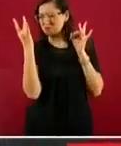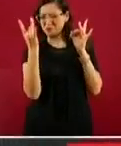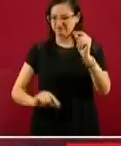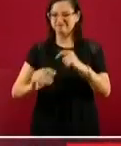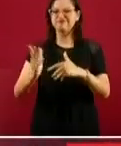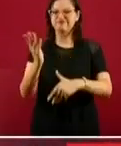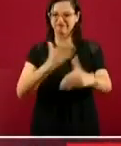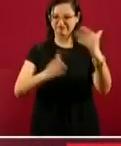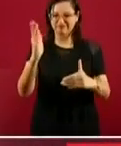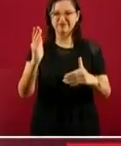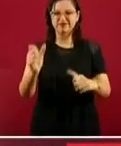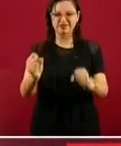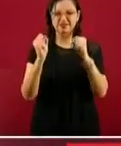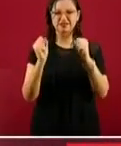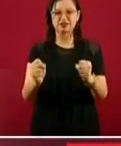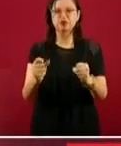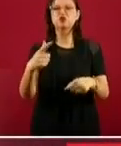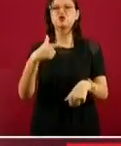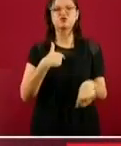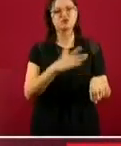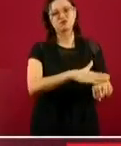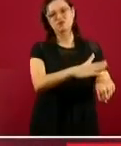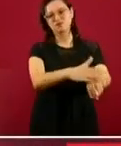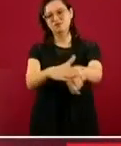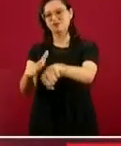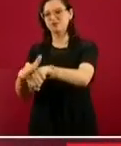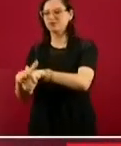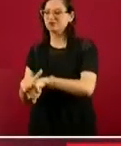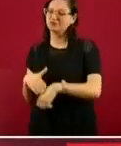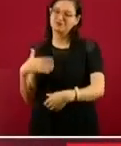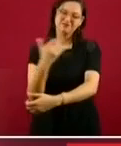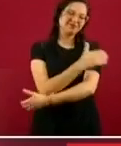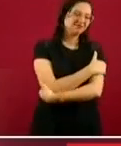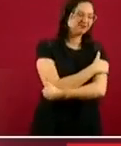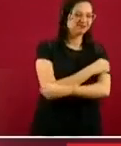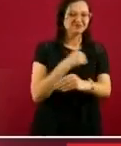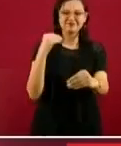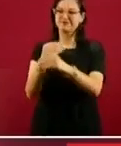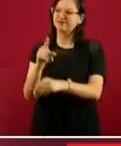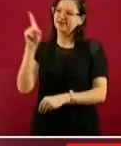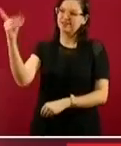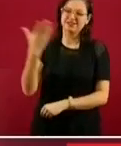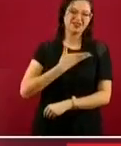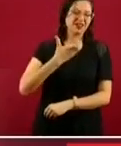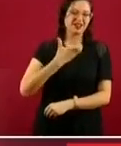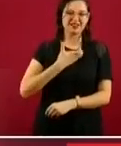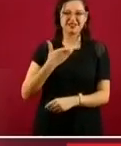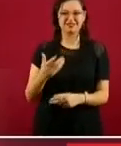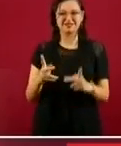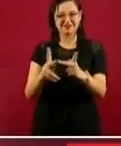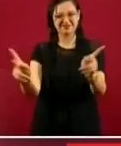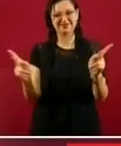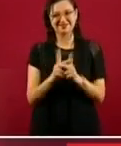Fastidian. Voy a convocar abrazos y a besos al Zócalo y a todas las plazas